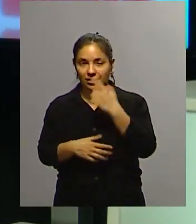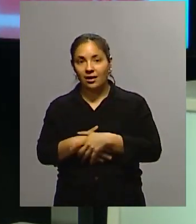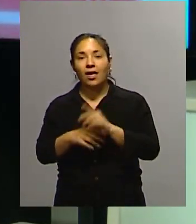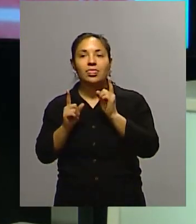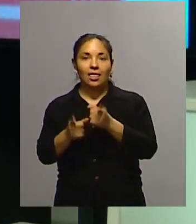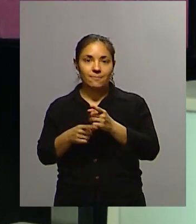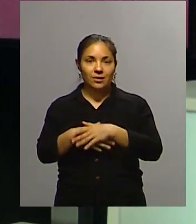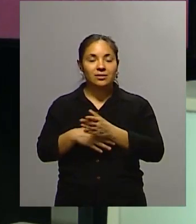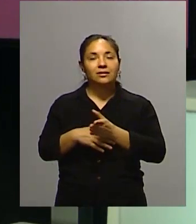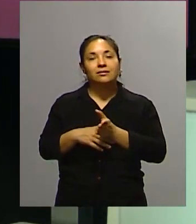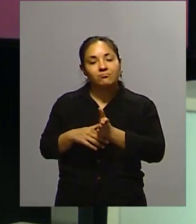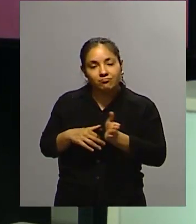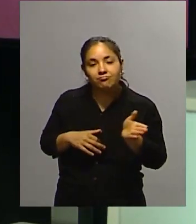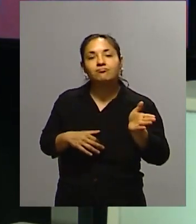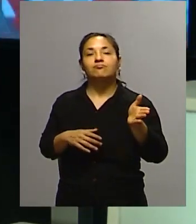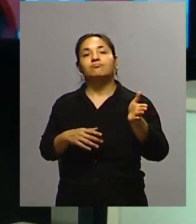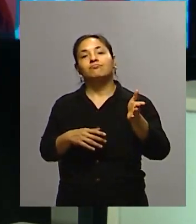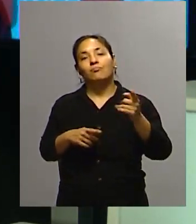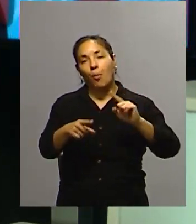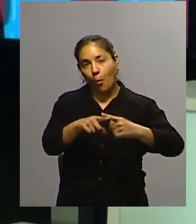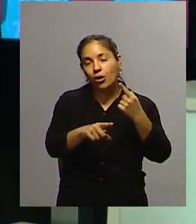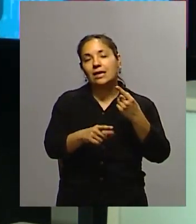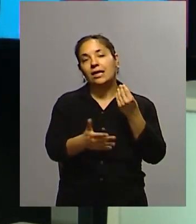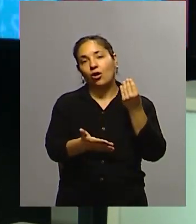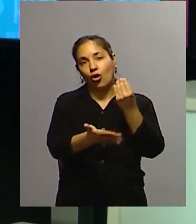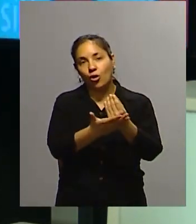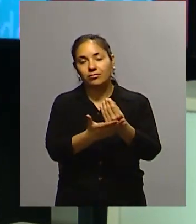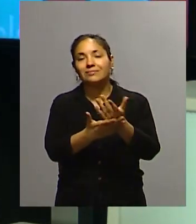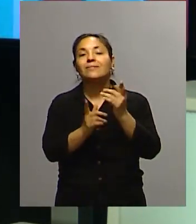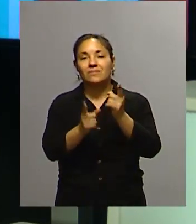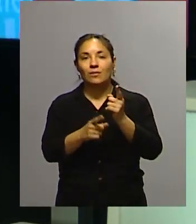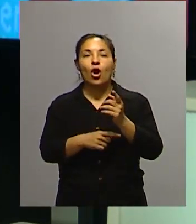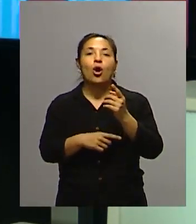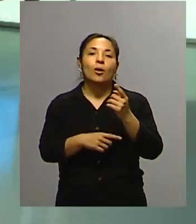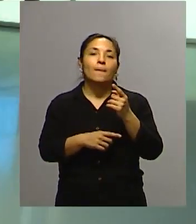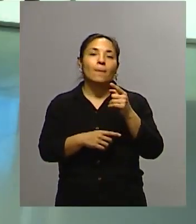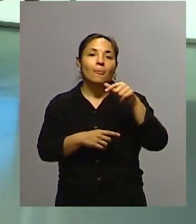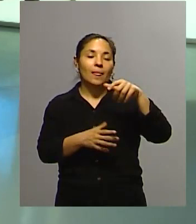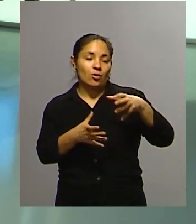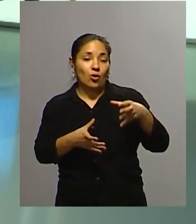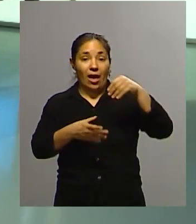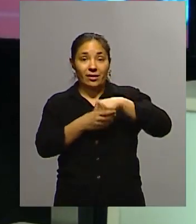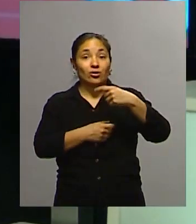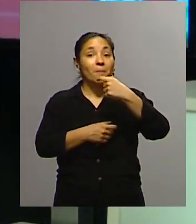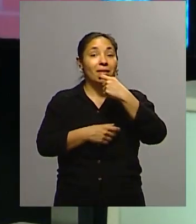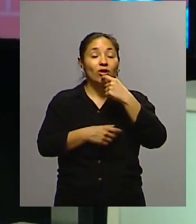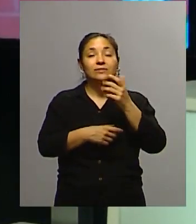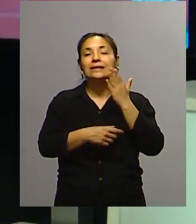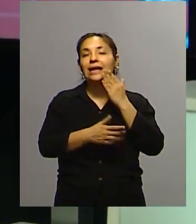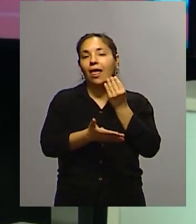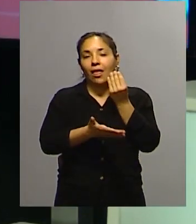costado militante, sos hoy por hoy una de las caras visibles del Partido Justicialista en la provincia de Mendoza. Y